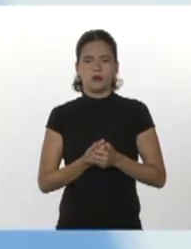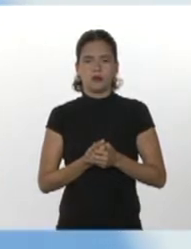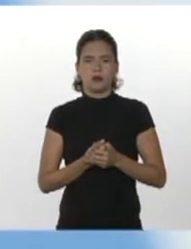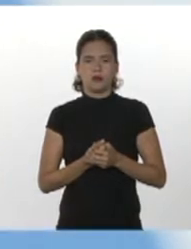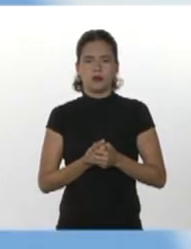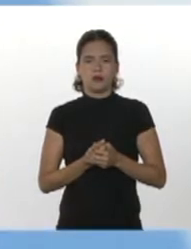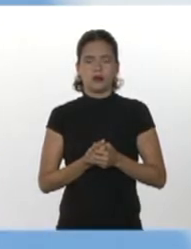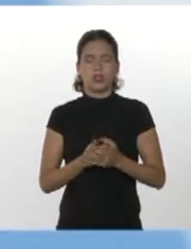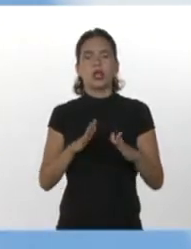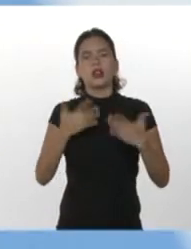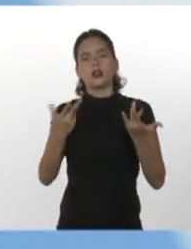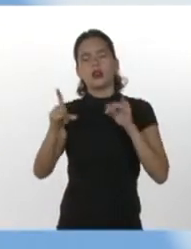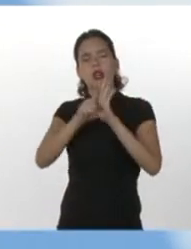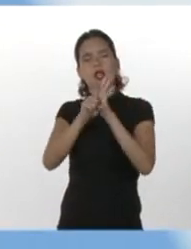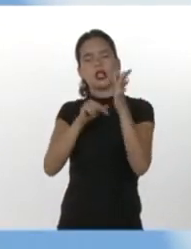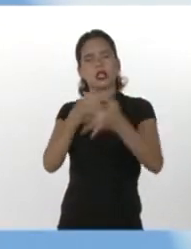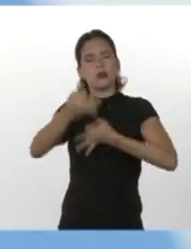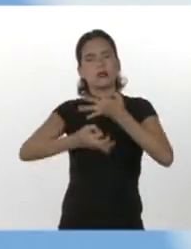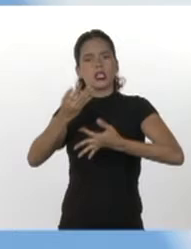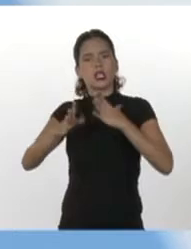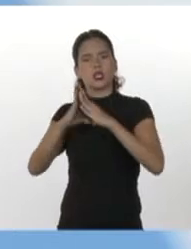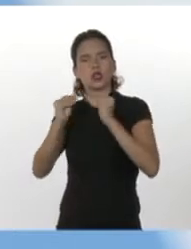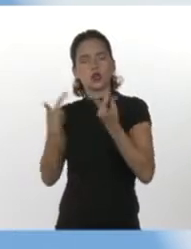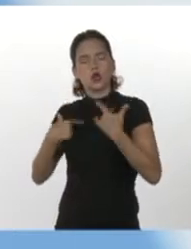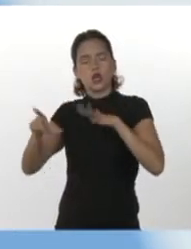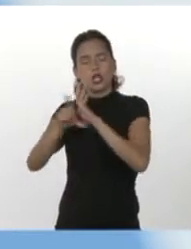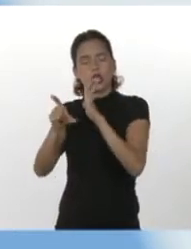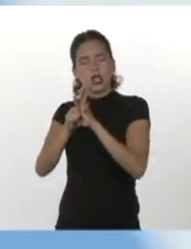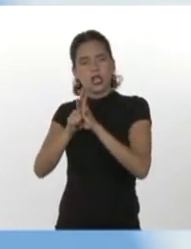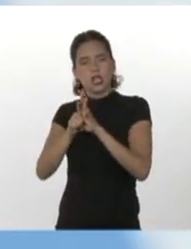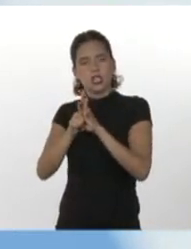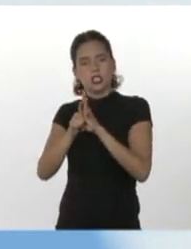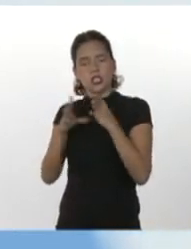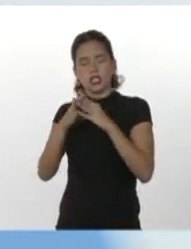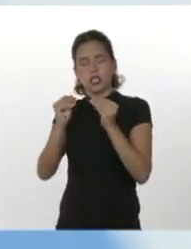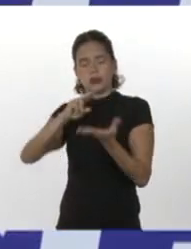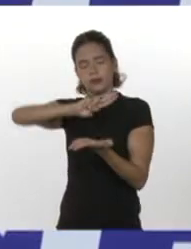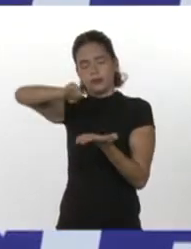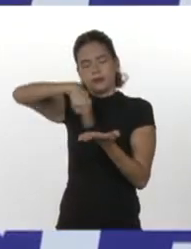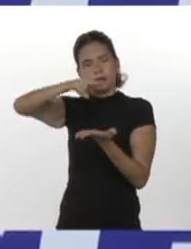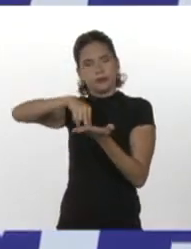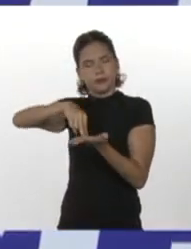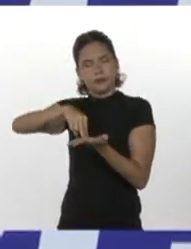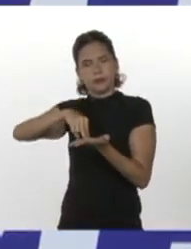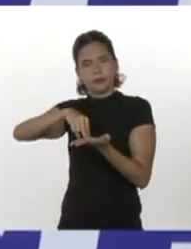donde se basan todas las leyes de la nación.